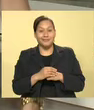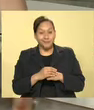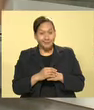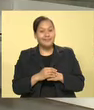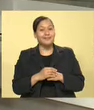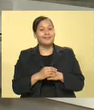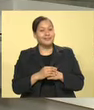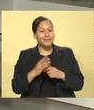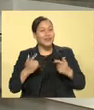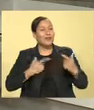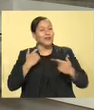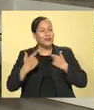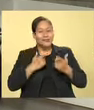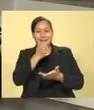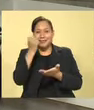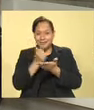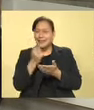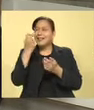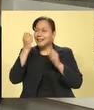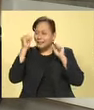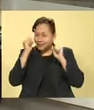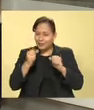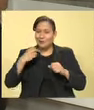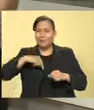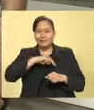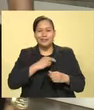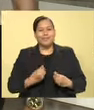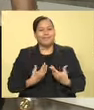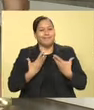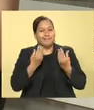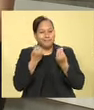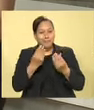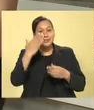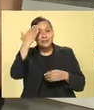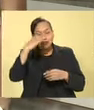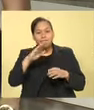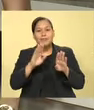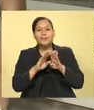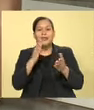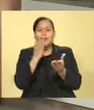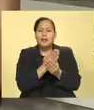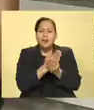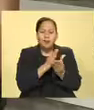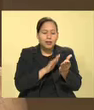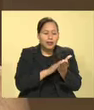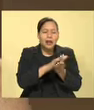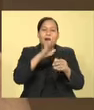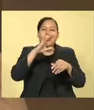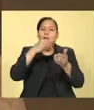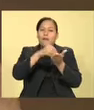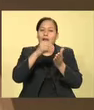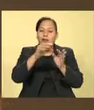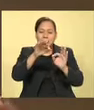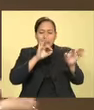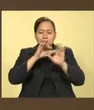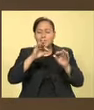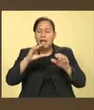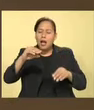Y a gozar la ciudad. Sin duda la vamos a disfrutar muchísimo. Muchísimo. ¿Saben qué? Increíble. Los taquitos de cochinita son